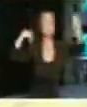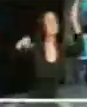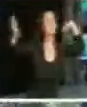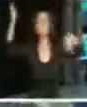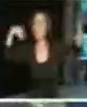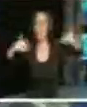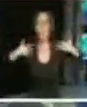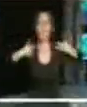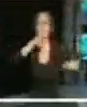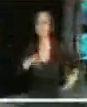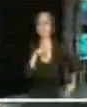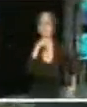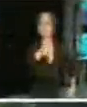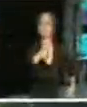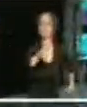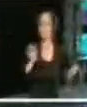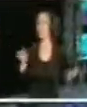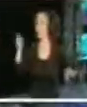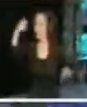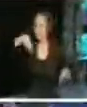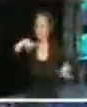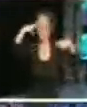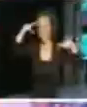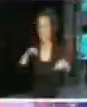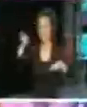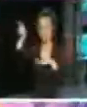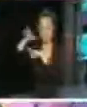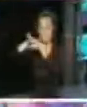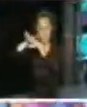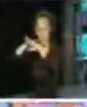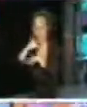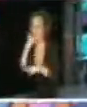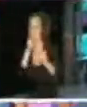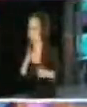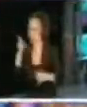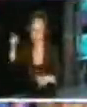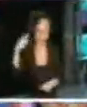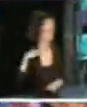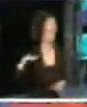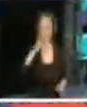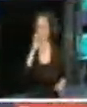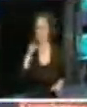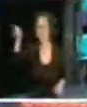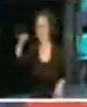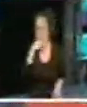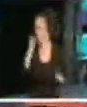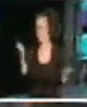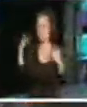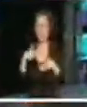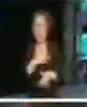sufre aquí es usted. Nunca se debió creer, este gobierno es un burdel de sinvergüenzas que solo buscan